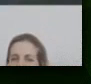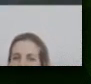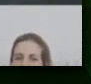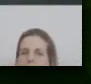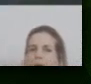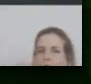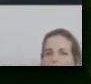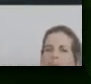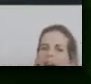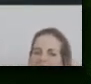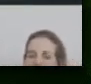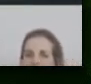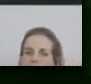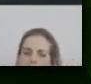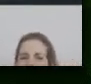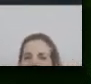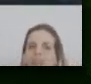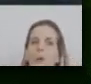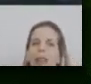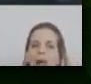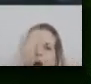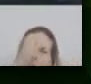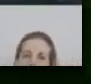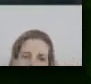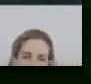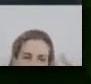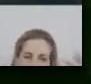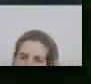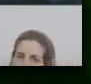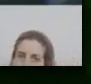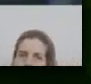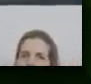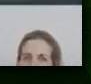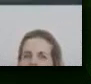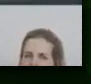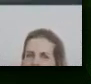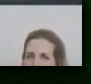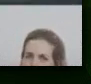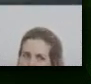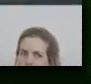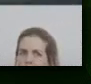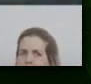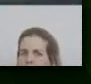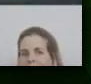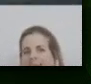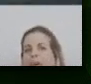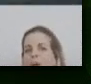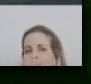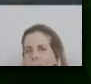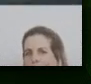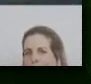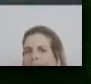desarrollo, cuidando igualdad, cuidando la justicia. Se puede hacer, Evo lo demuestra. Pero tiene razón,